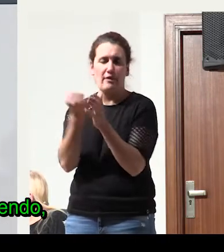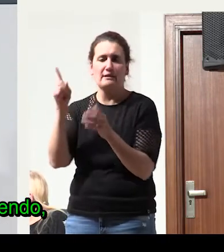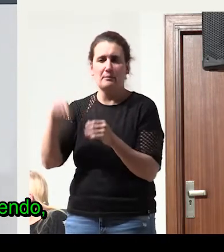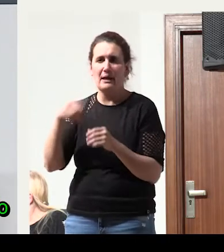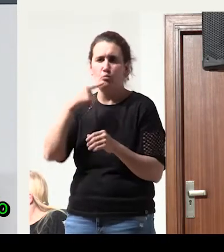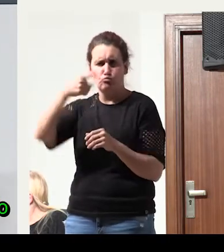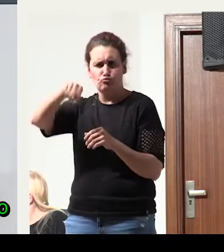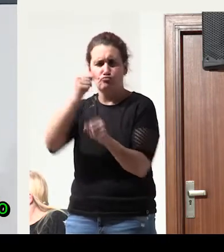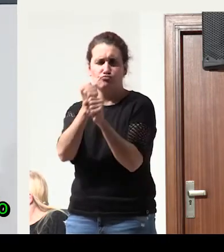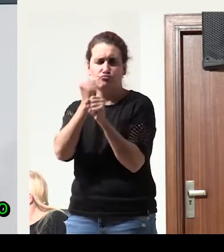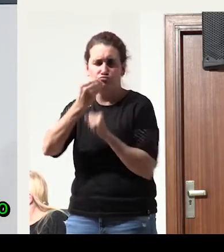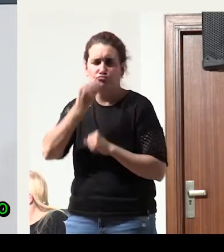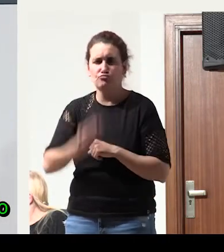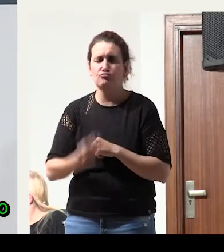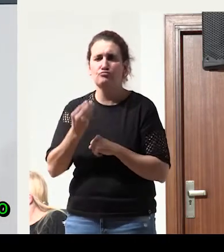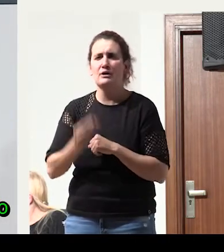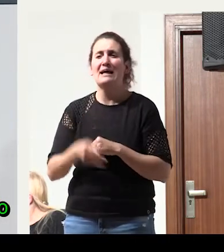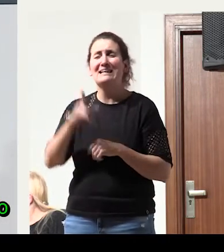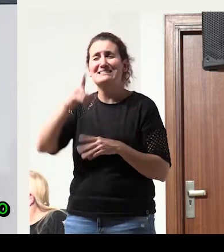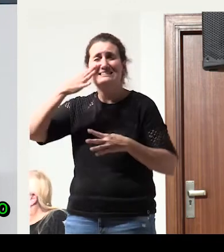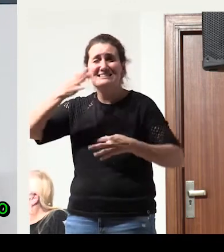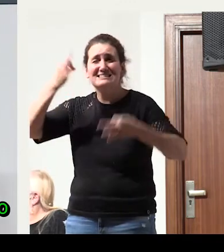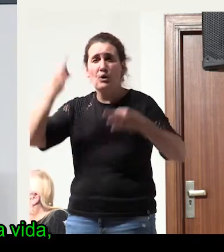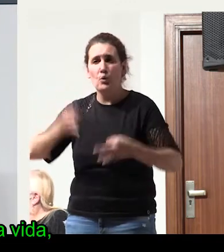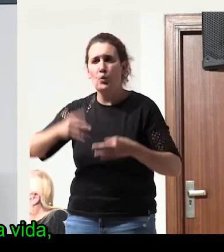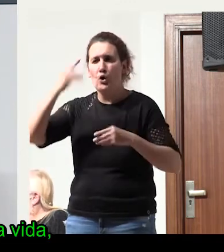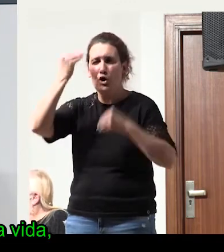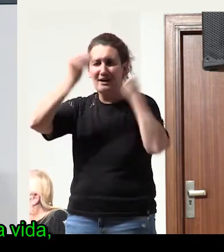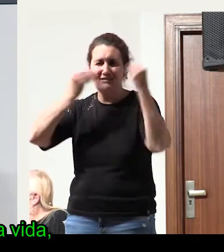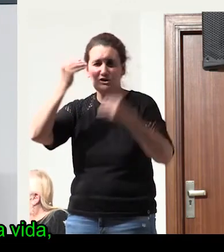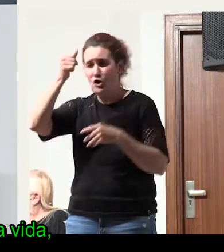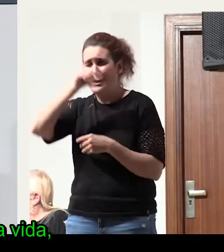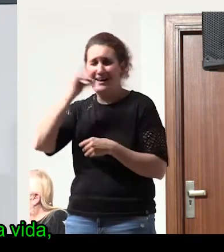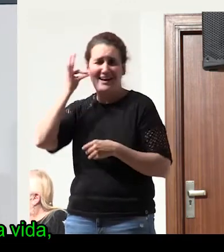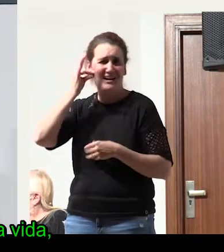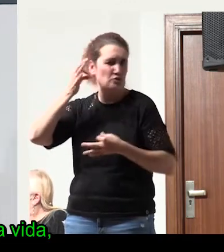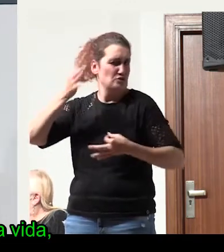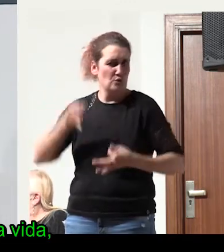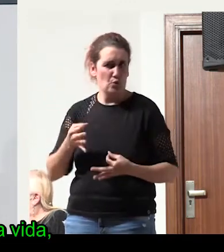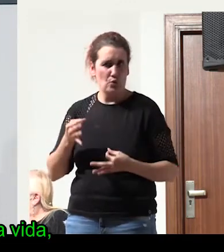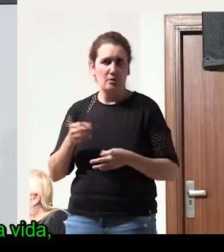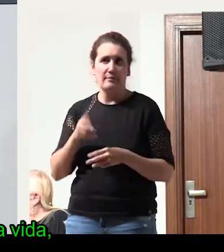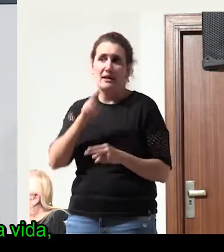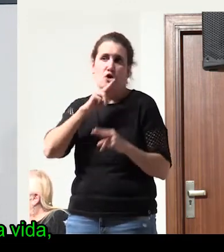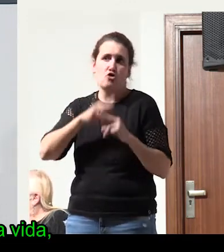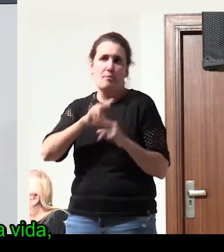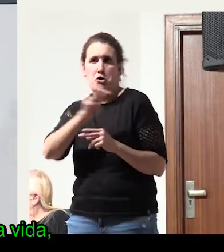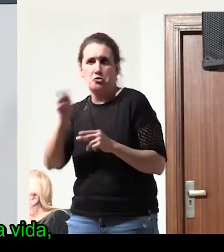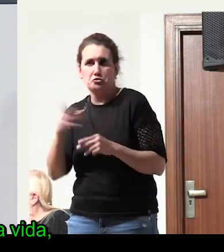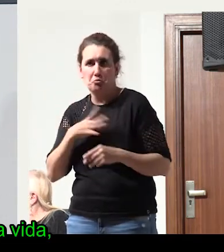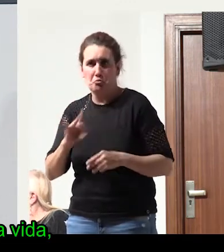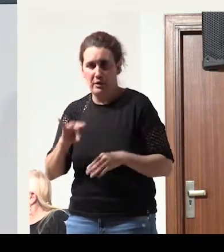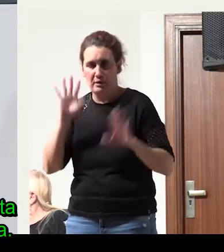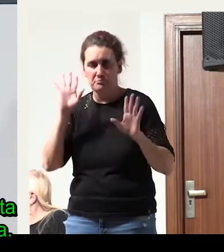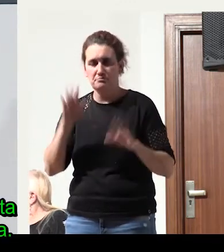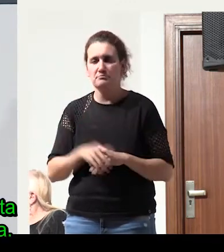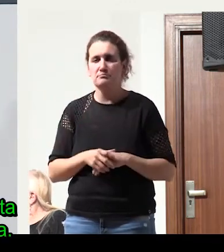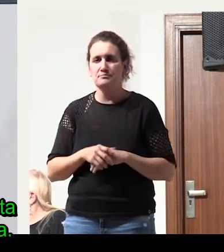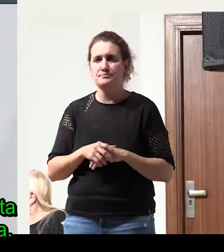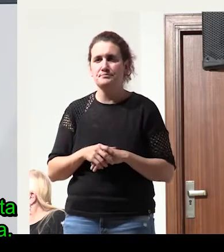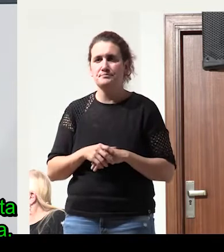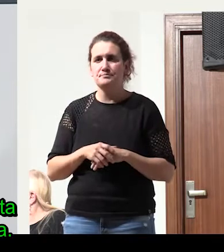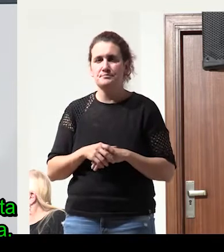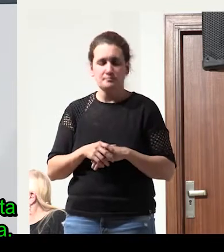supuesto. Y seguro que estáis haciendo reflexión de género, quizás sin llamarle así, ¿eh?, que eso también pasa muchas veces en la vida, ¿no?, que se hace